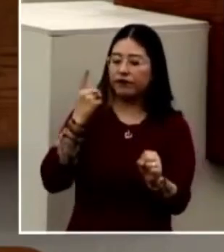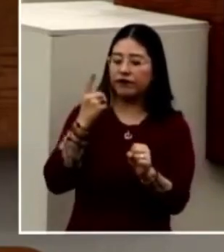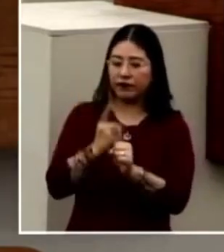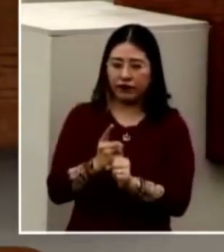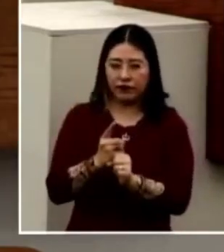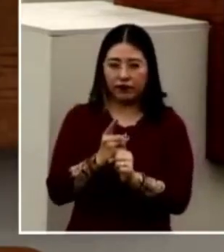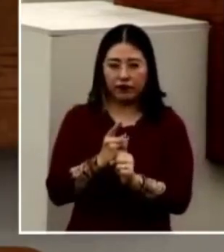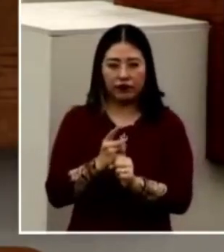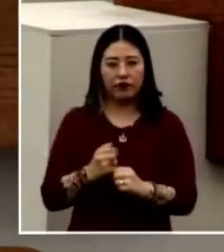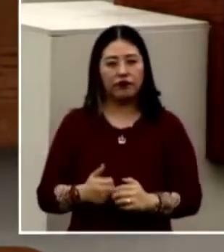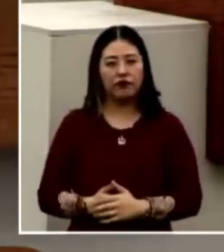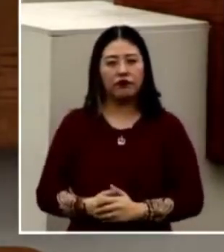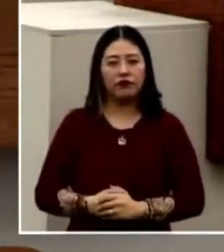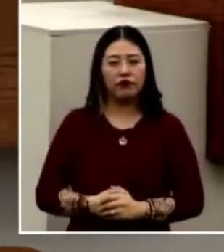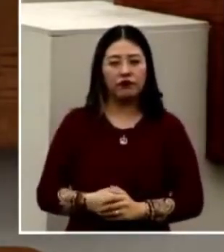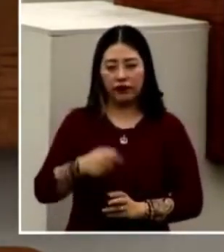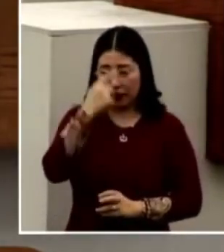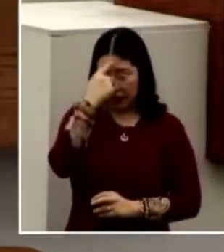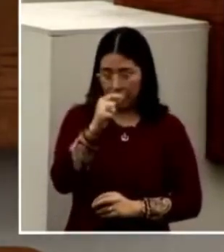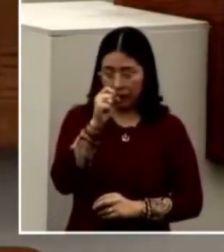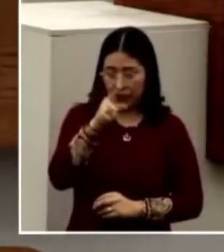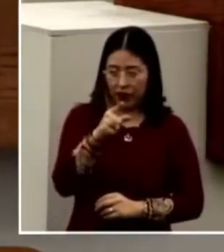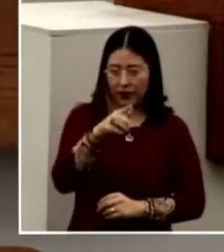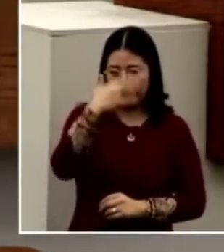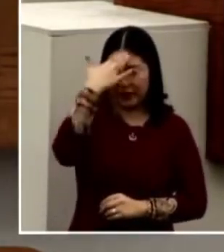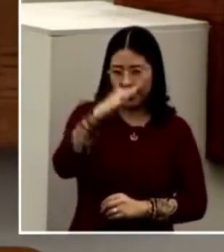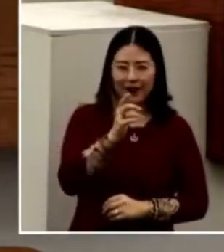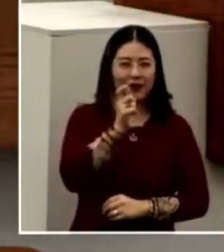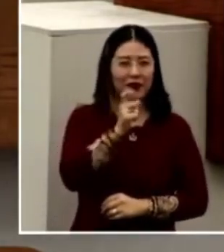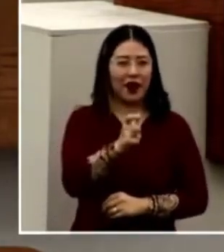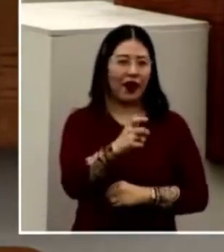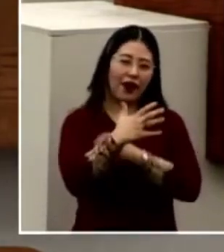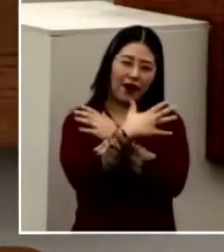No es fortuito, pues, la frase de abrazos, no balazos.